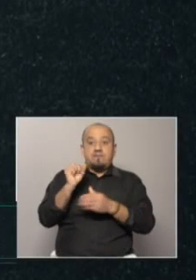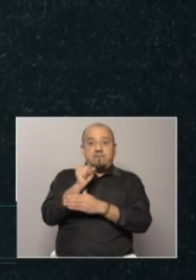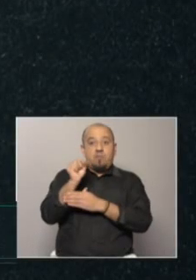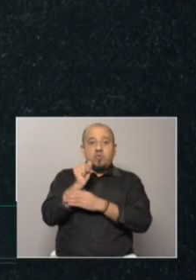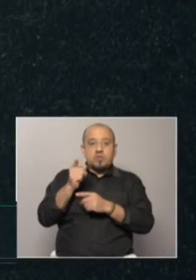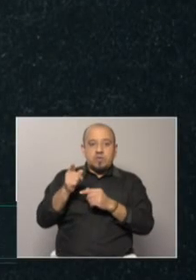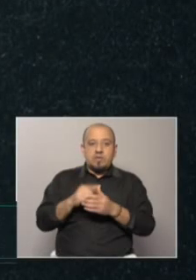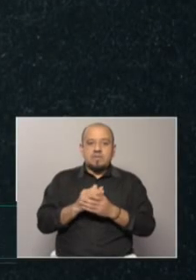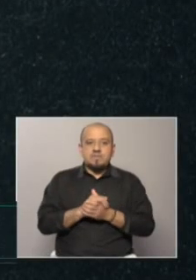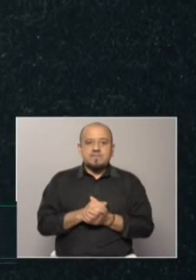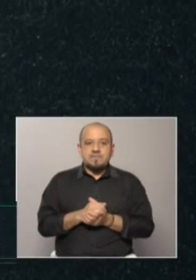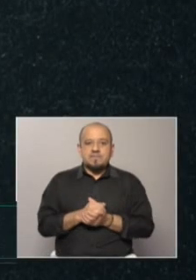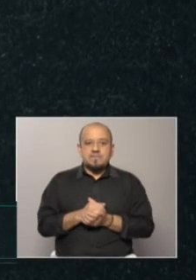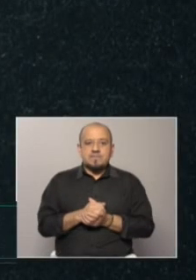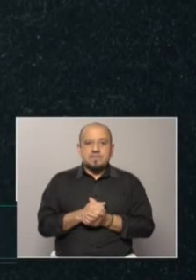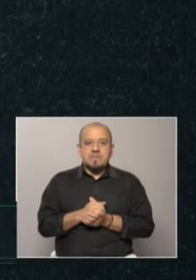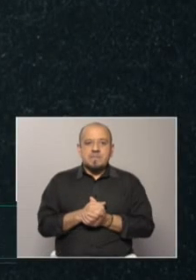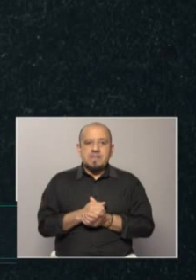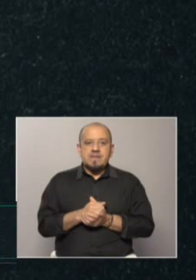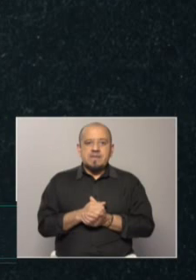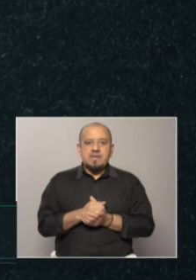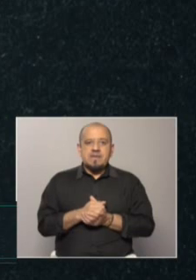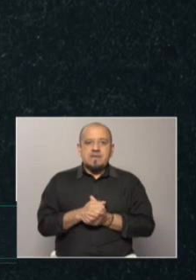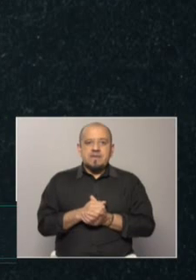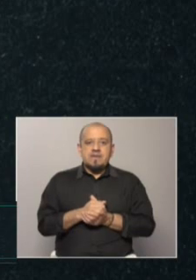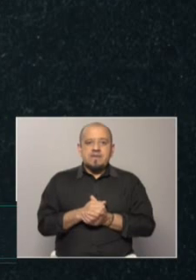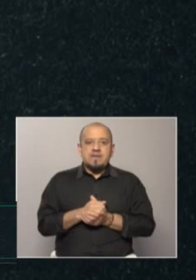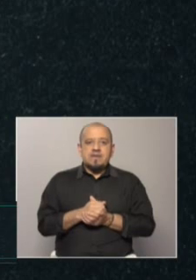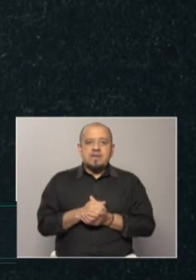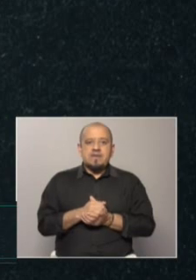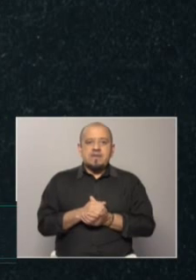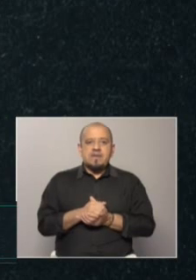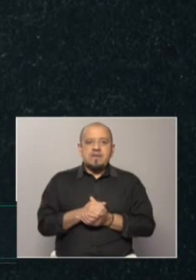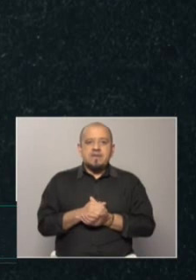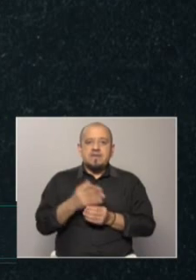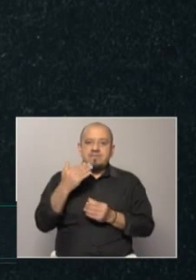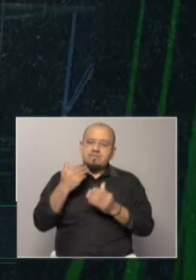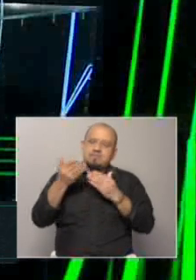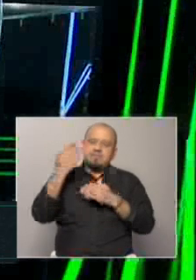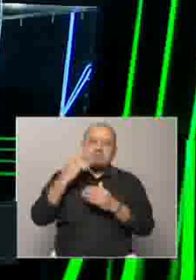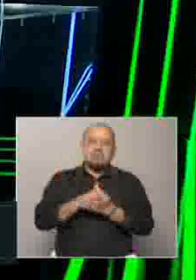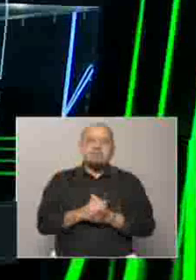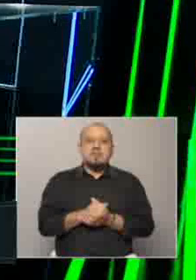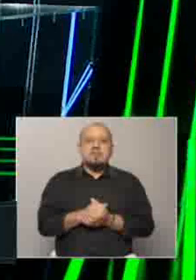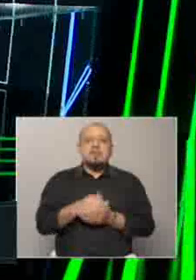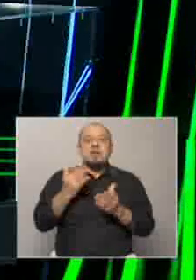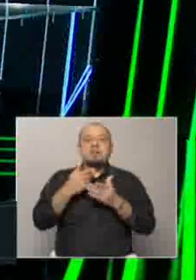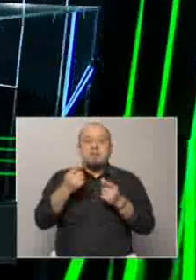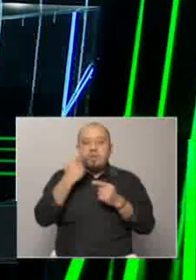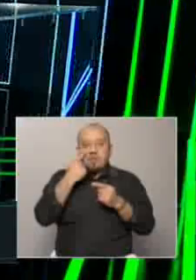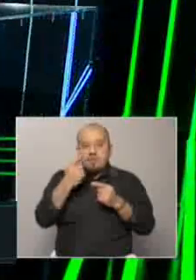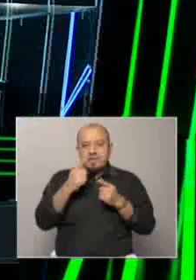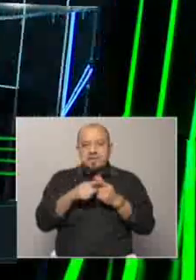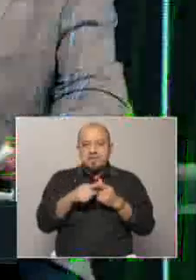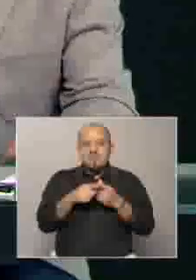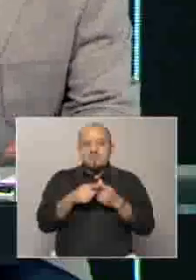generación. Una reliquia. Otra época, otro Uruguay, los 90, ¿eh? Una cosa preciosa. Si les parece, vamos a arrancar a repasar